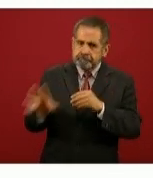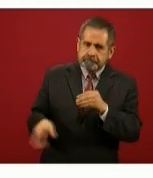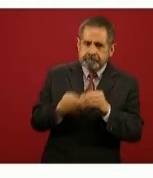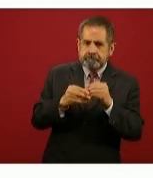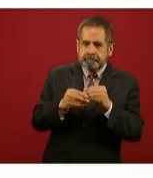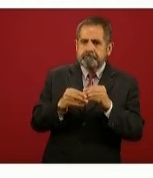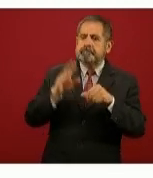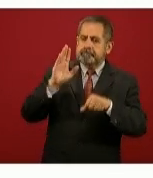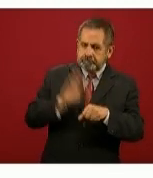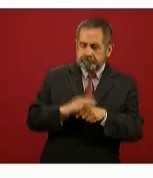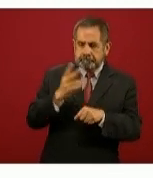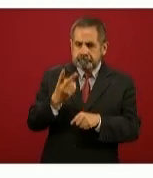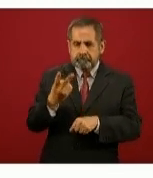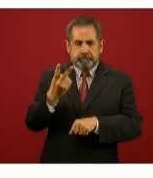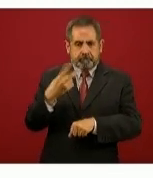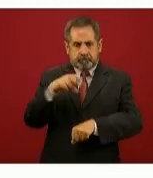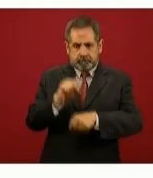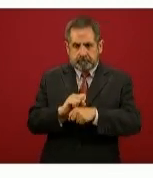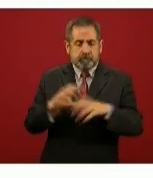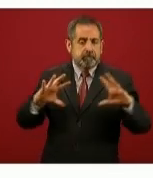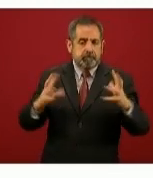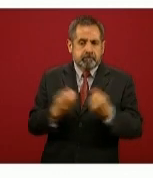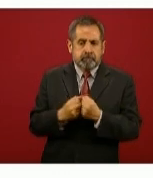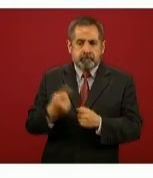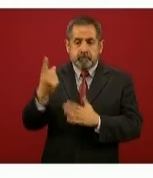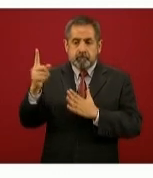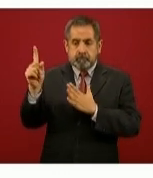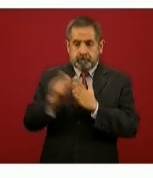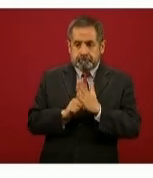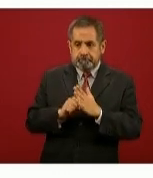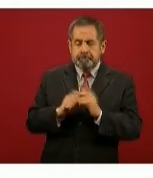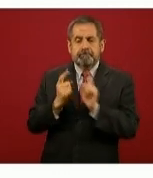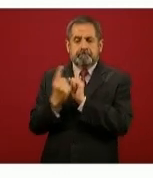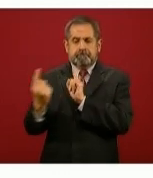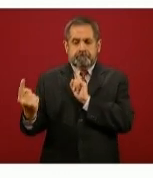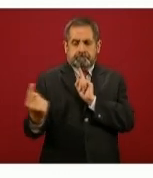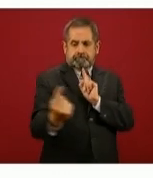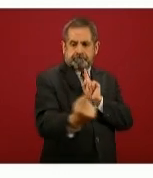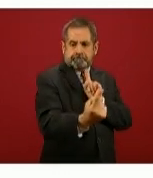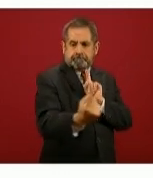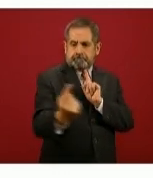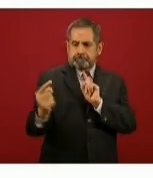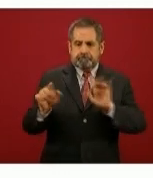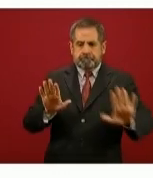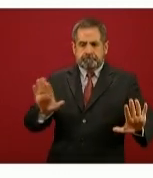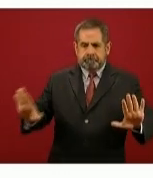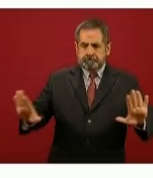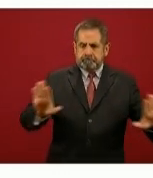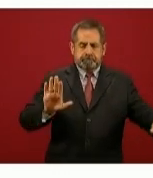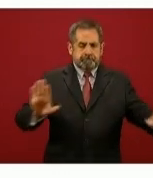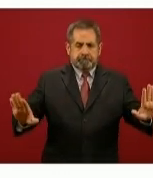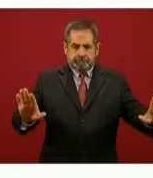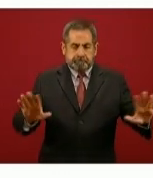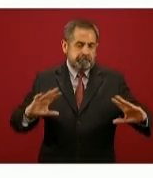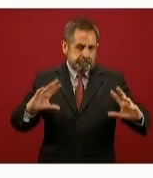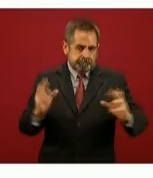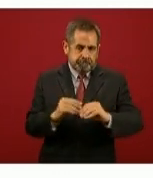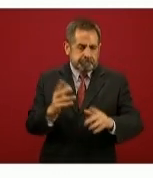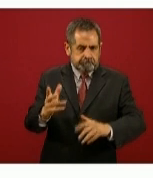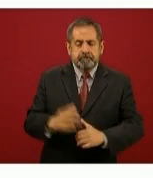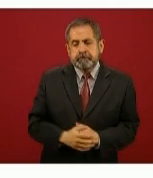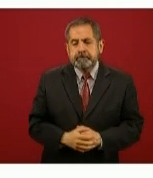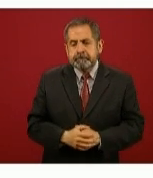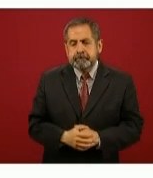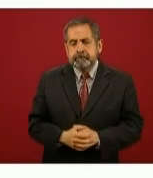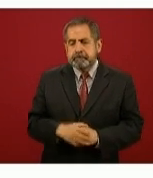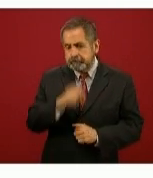agregamos otras 2 y tenemos un mes completo de sana distancia en todo el sistema educativo nacional. Asimismo,